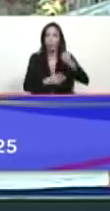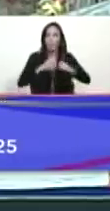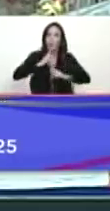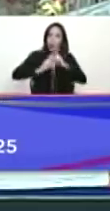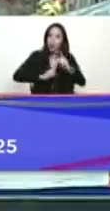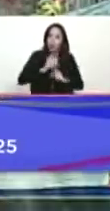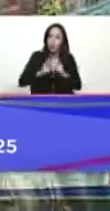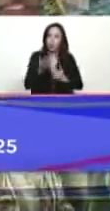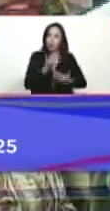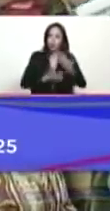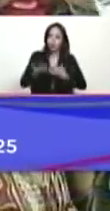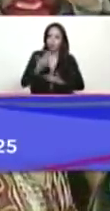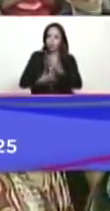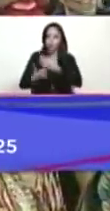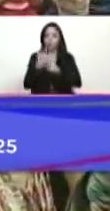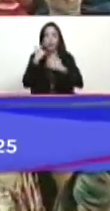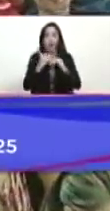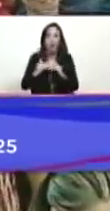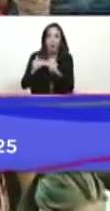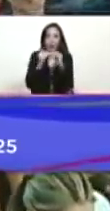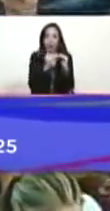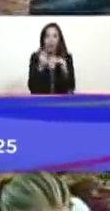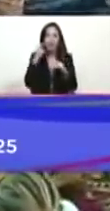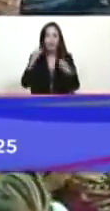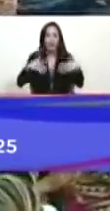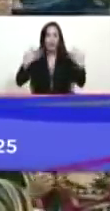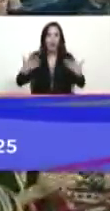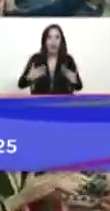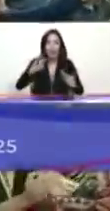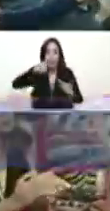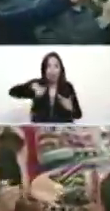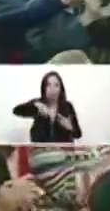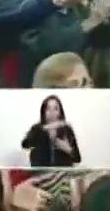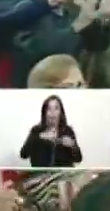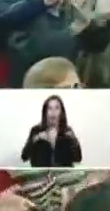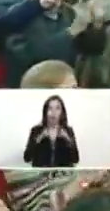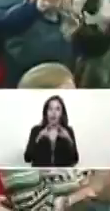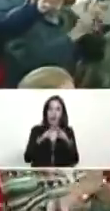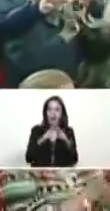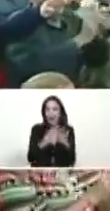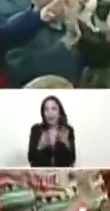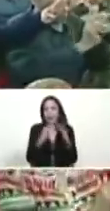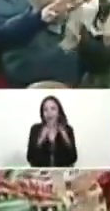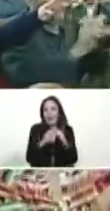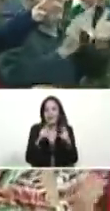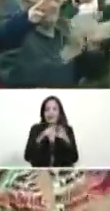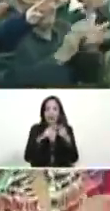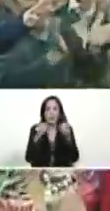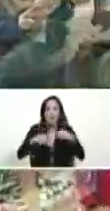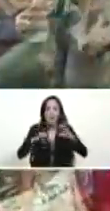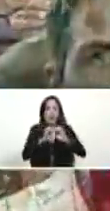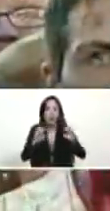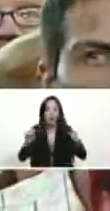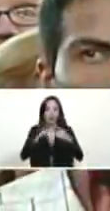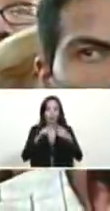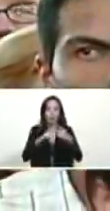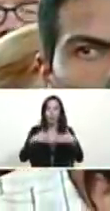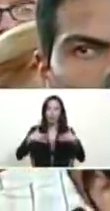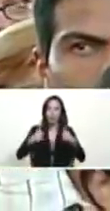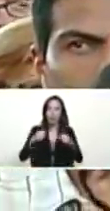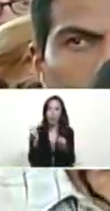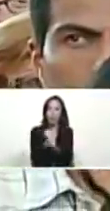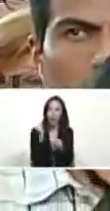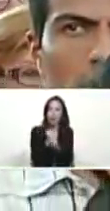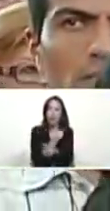la igualdad y en la felicidad social del pueblo, en vivienda, en educación, en salud, en trabajo, en